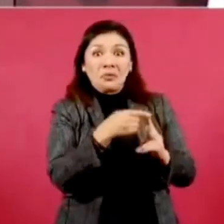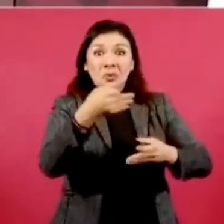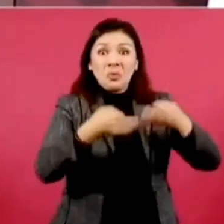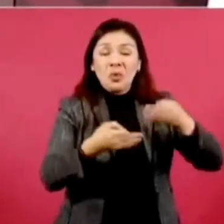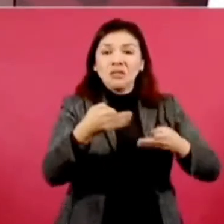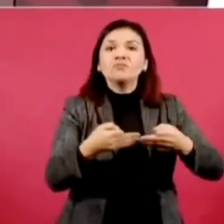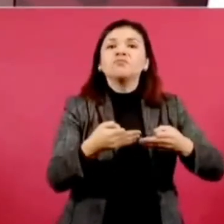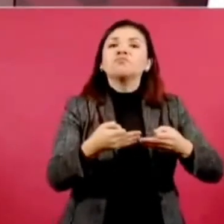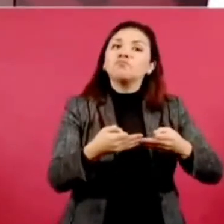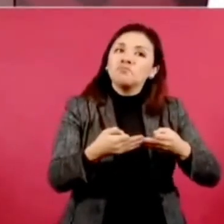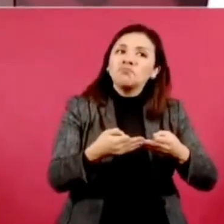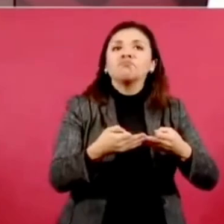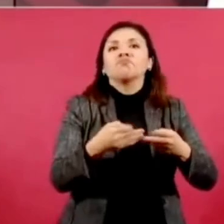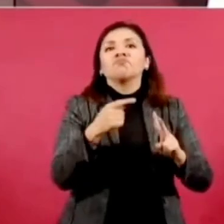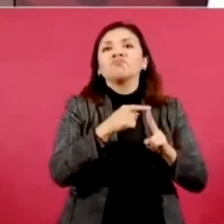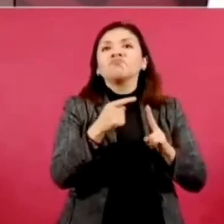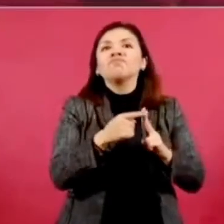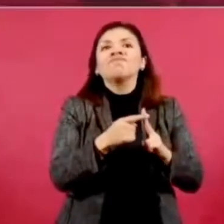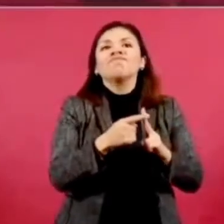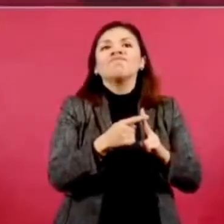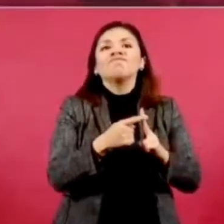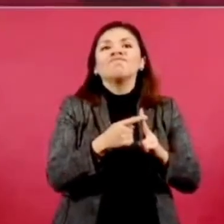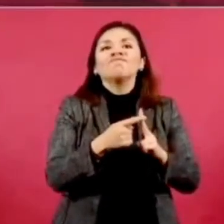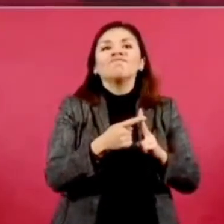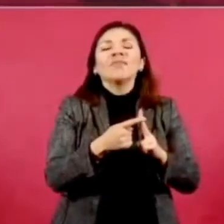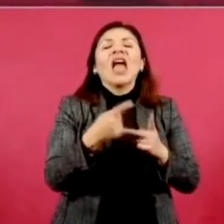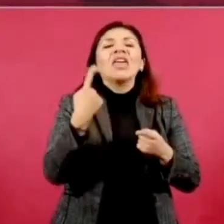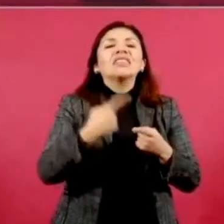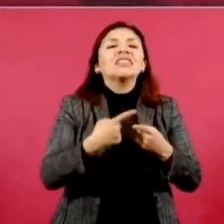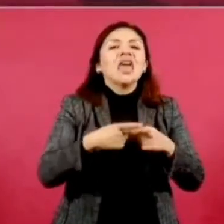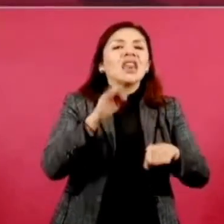¿a quienes representan?